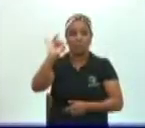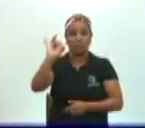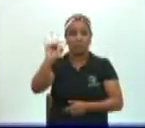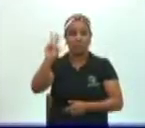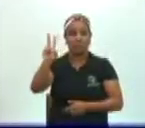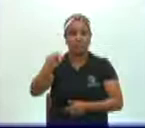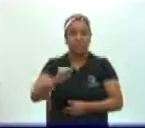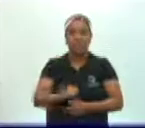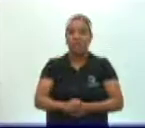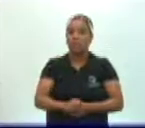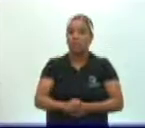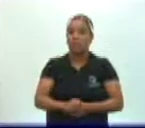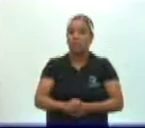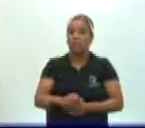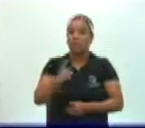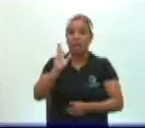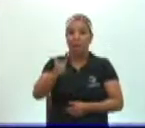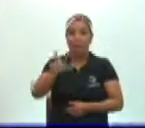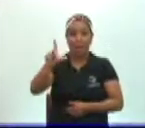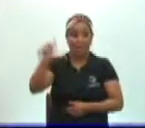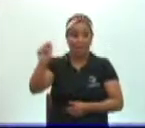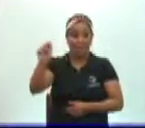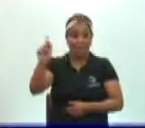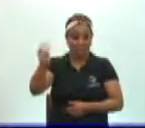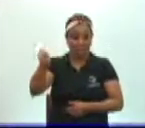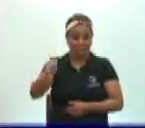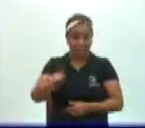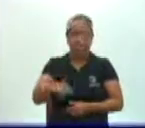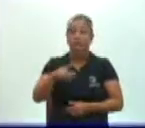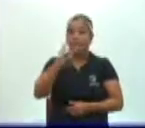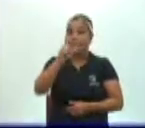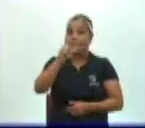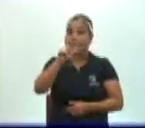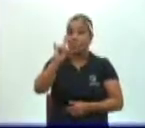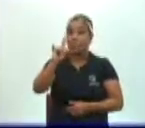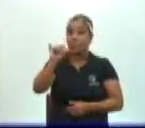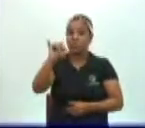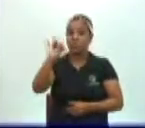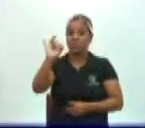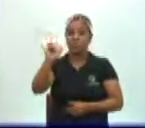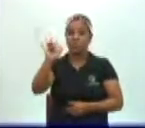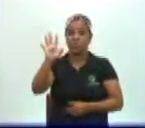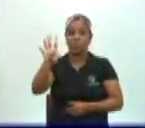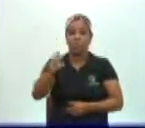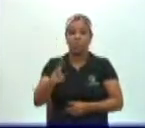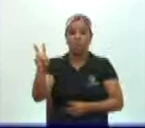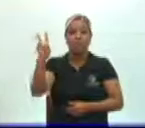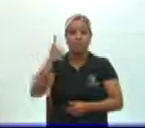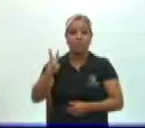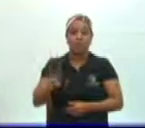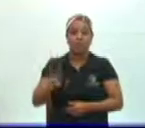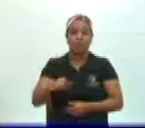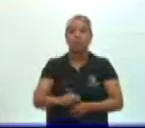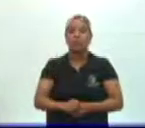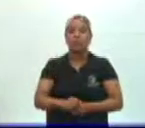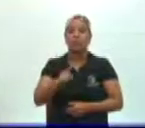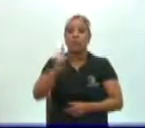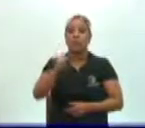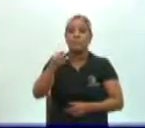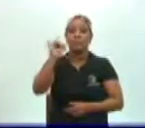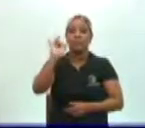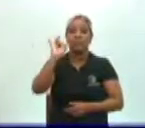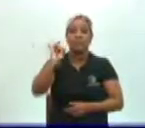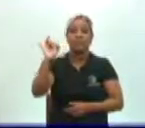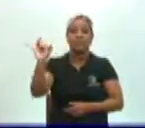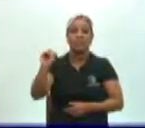comuneros del Río La Plata. En 1764 la rebelión del Común en Venezuela. En 1767 la